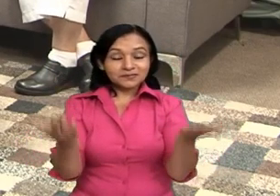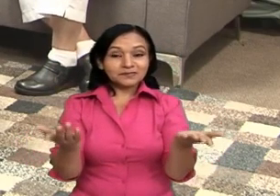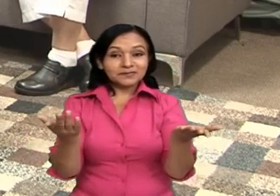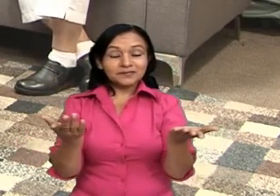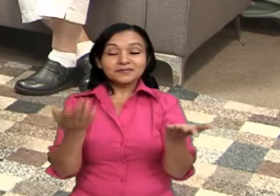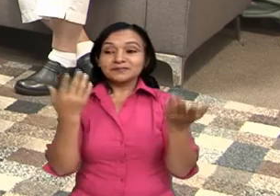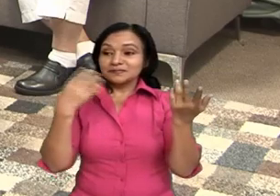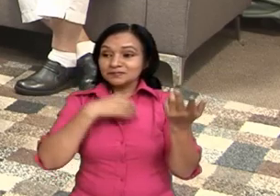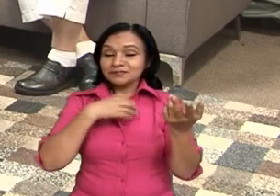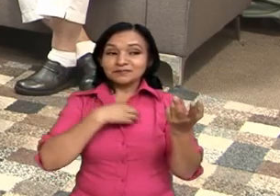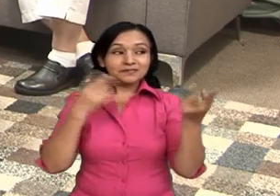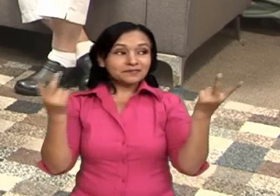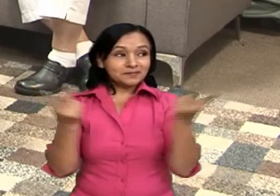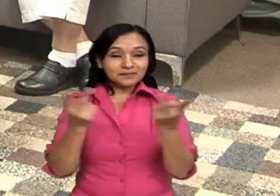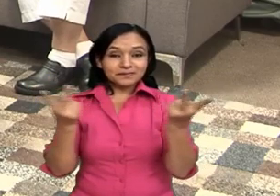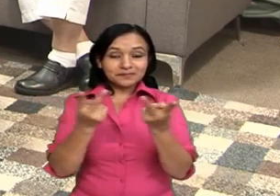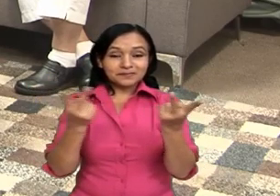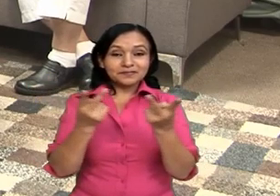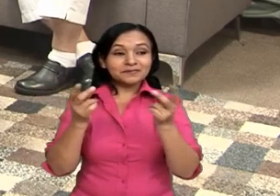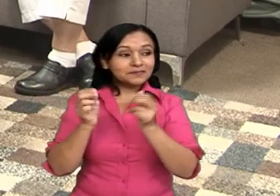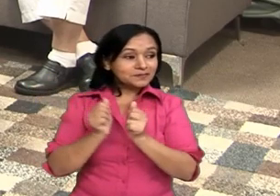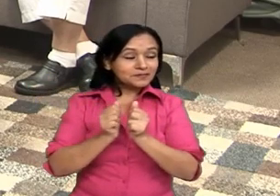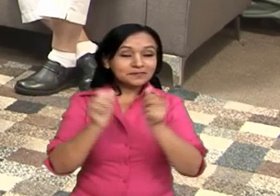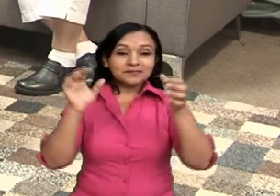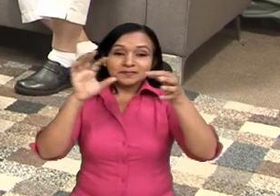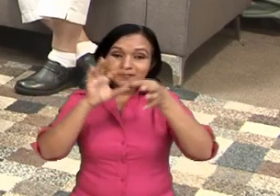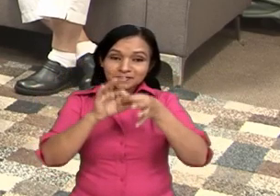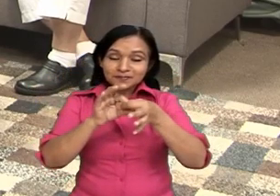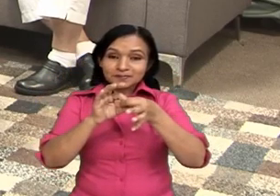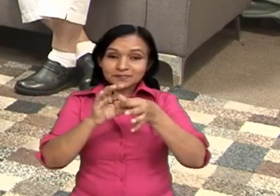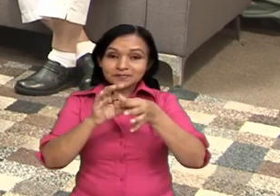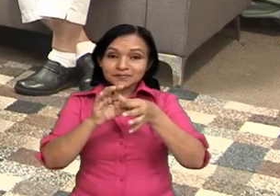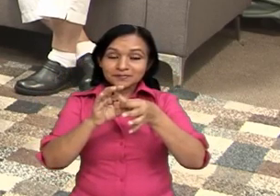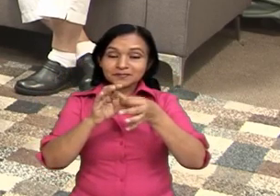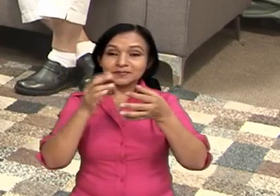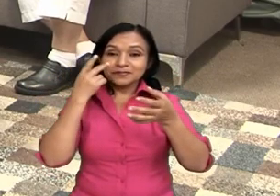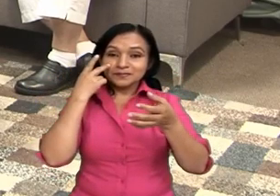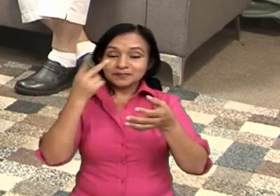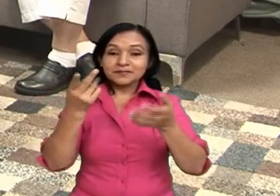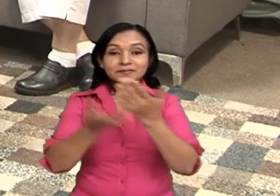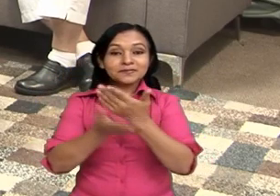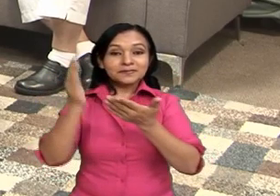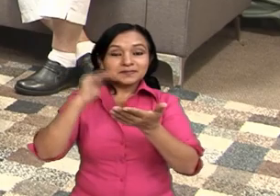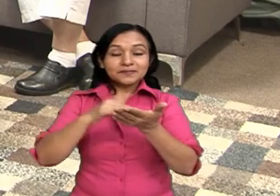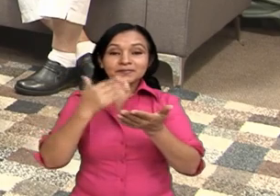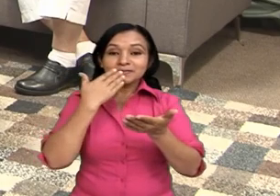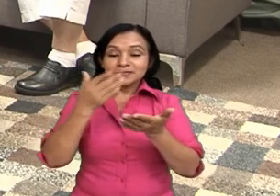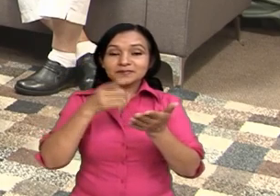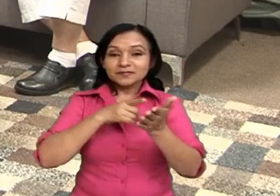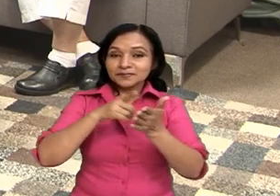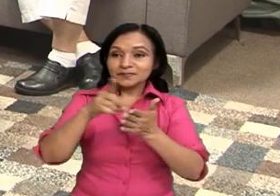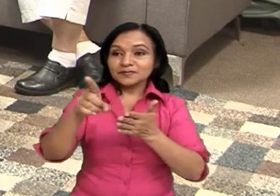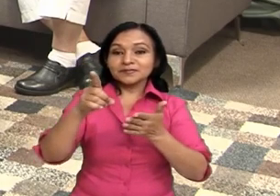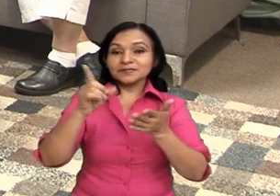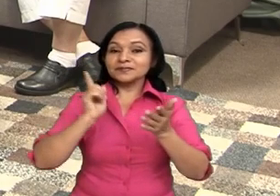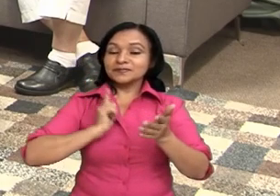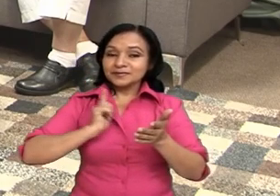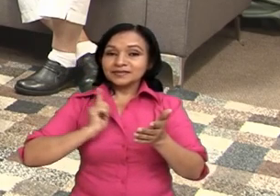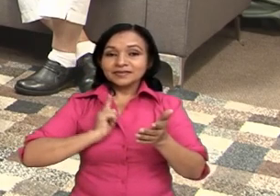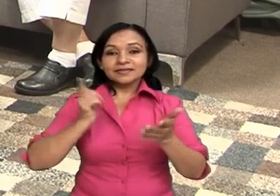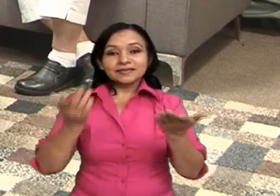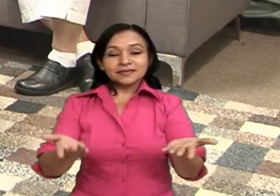en ese vivir, en ese acomodar, en ese revisar, retomar nuevas rutas, en ese componer